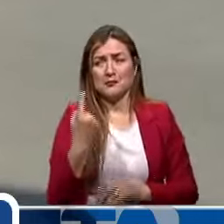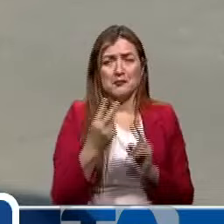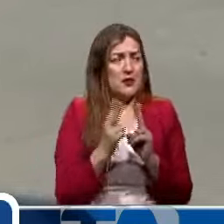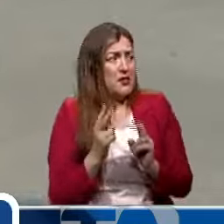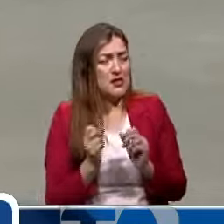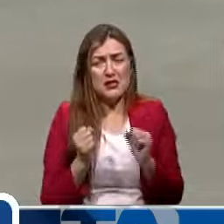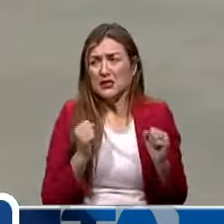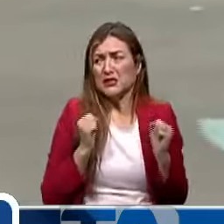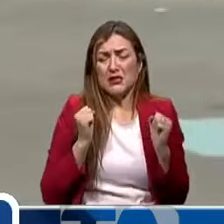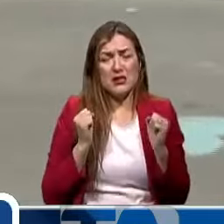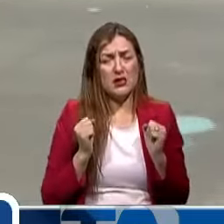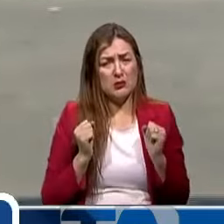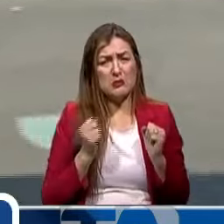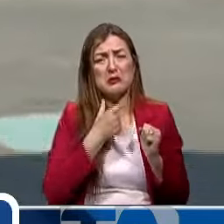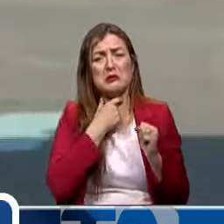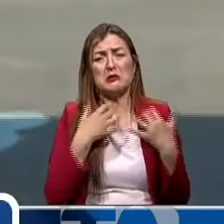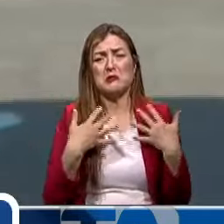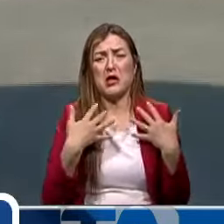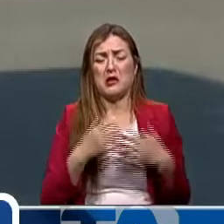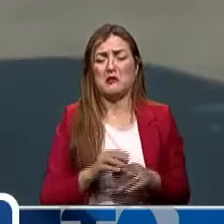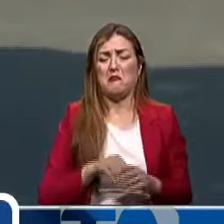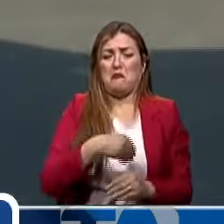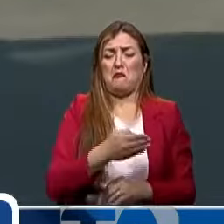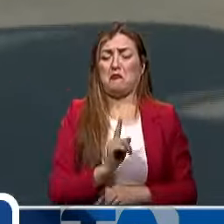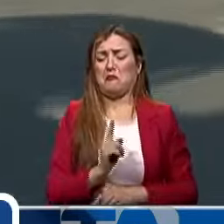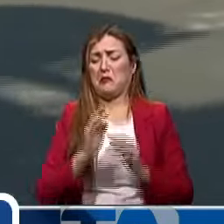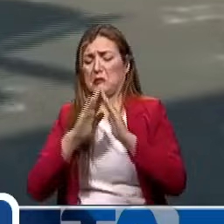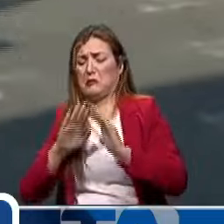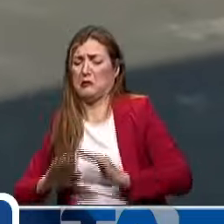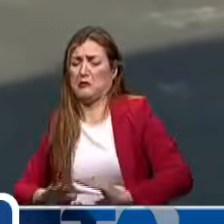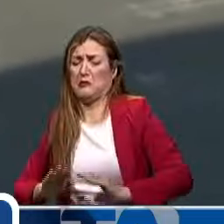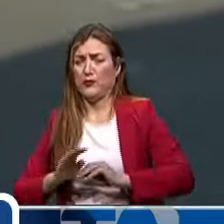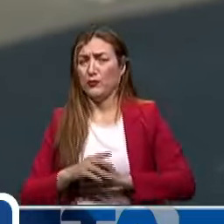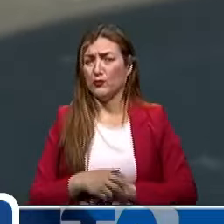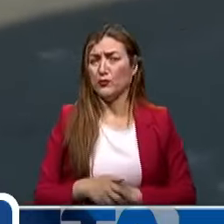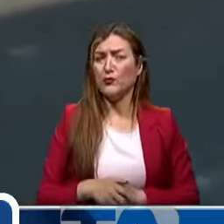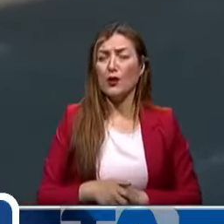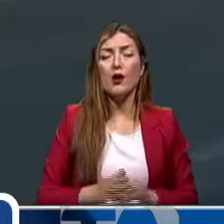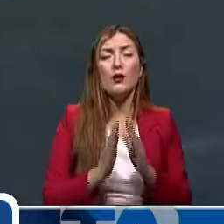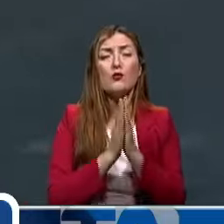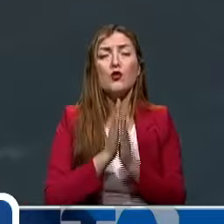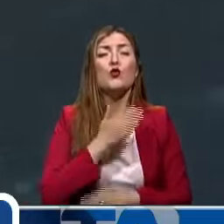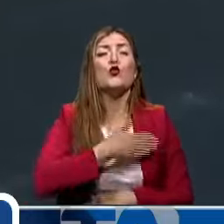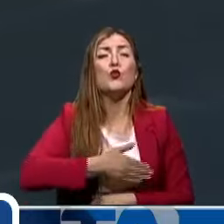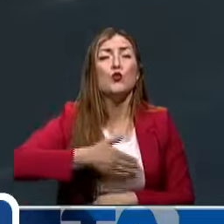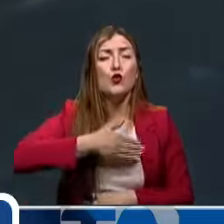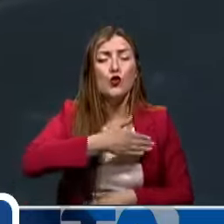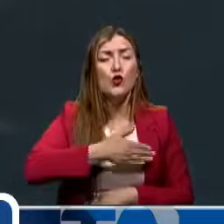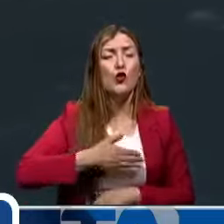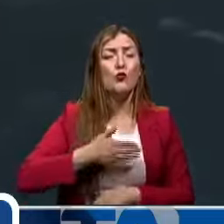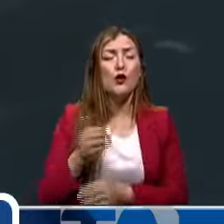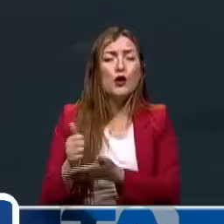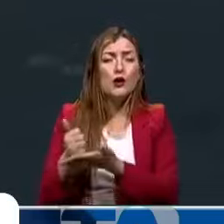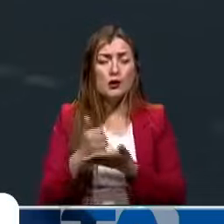y ahí ya da miedo salir. Ya da miedo salir, porque lo que rogaríamos es que, por favor, nos